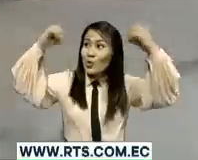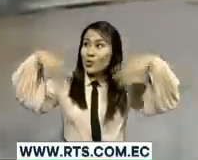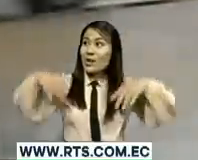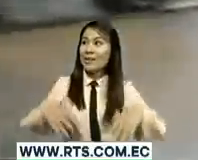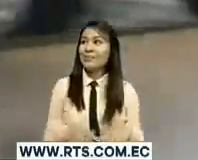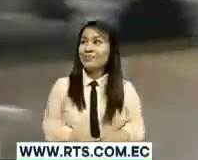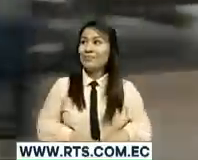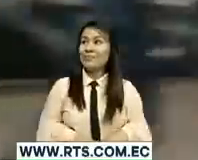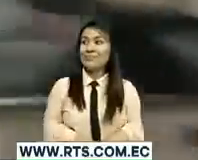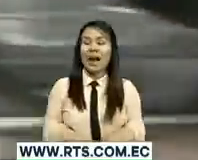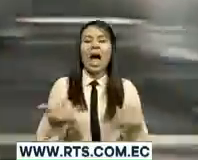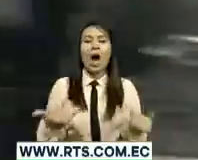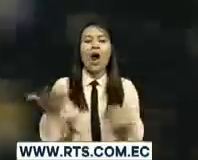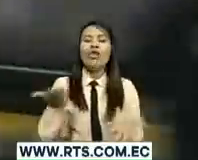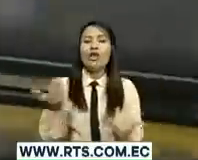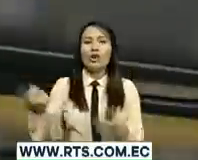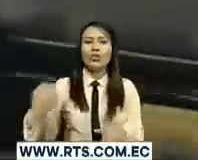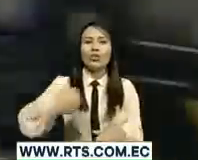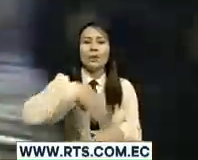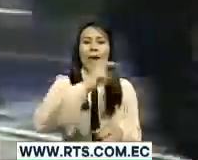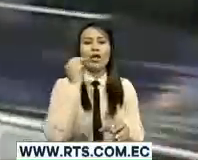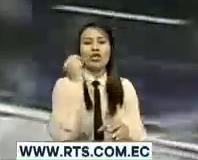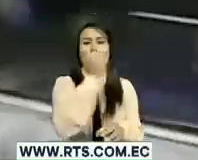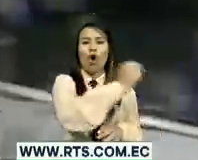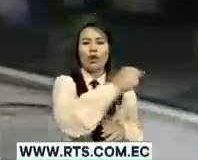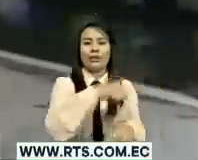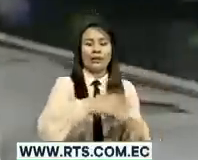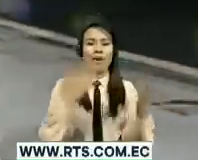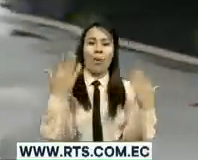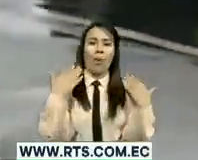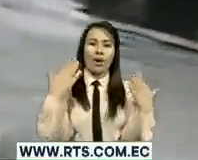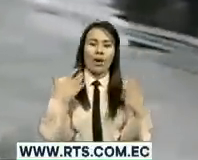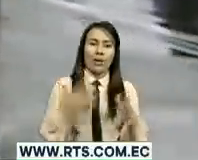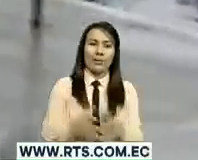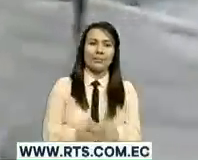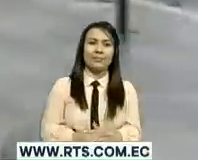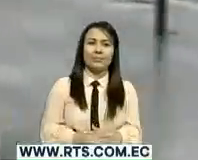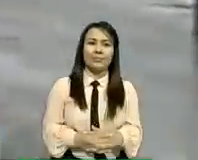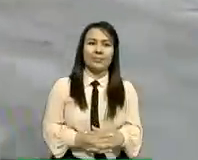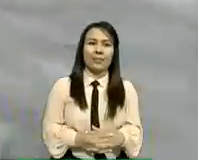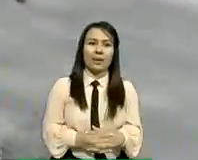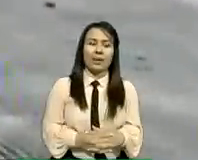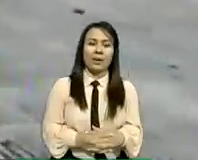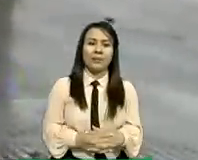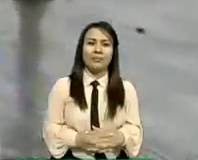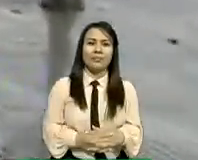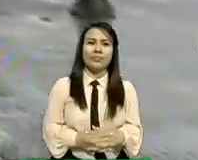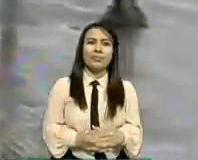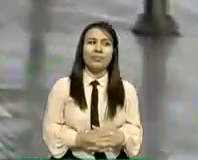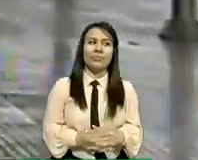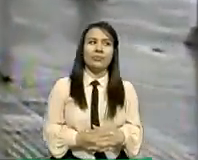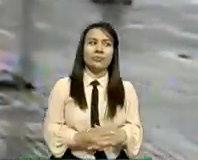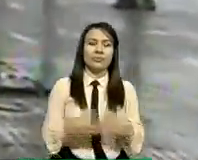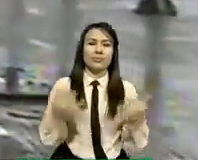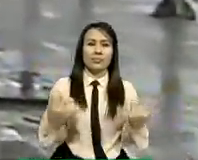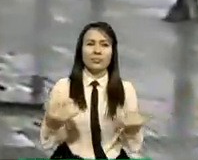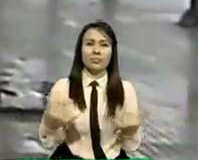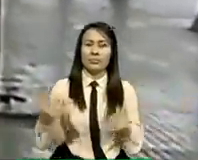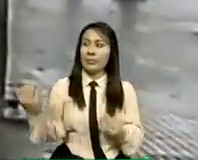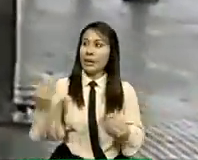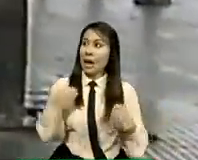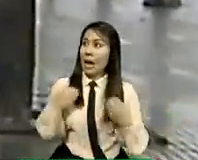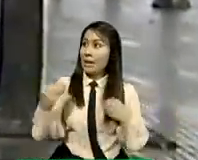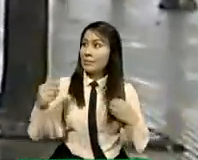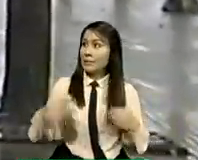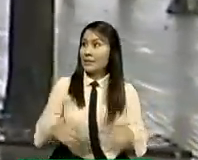hacia dónde nos estamos dirigiendo? Hacia el norte de la ciudad. Vamos a ver si allá también nos está lloviendo. Pero en este caso yo lo veo que usted está tranquilito aquí. ¿Está esperando